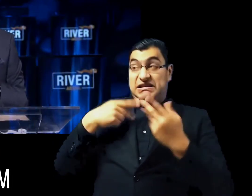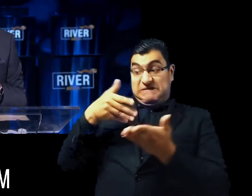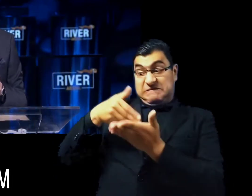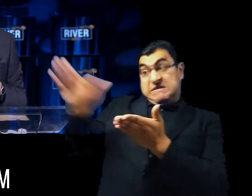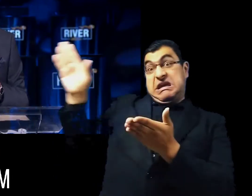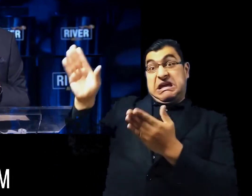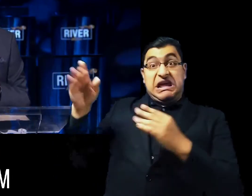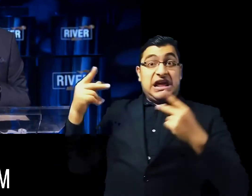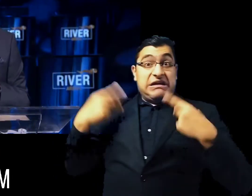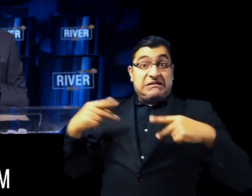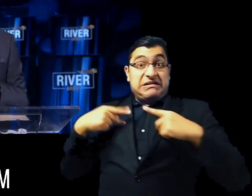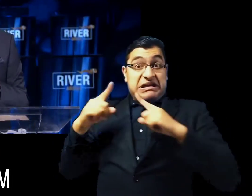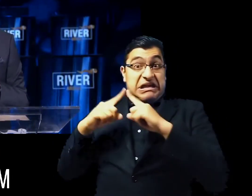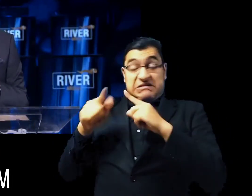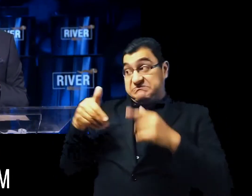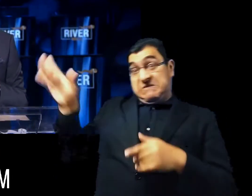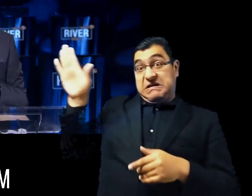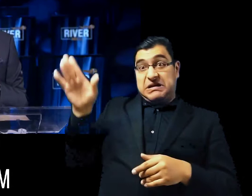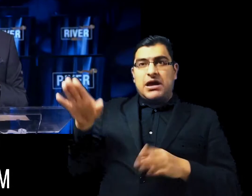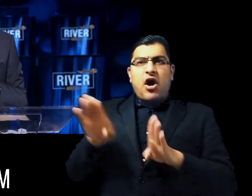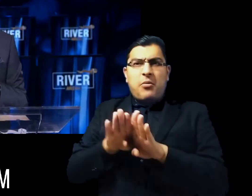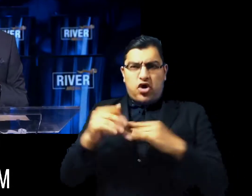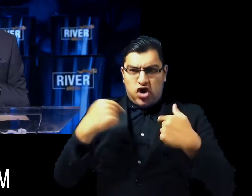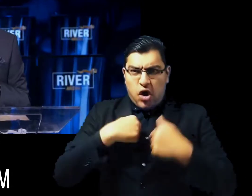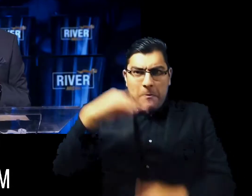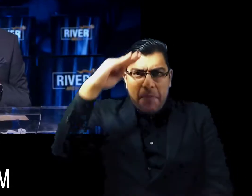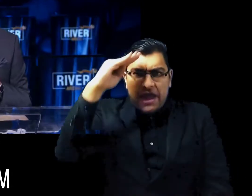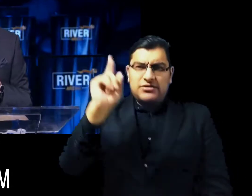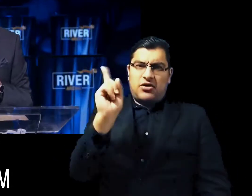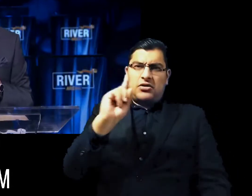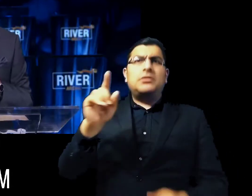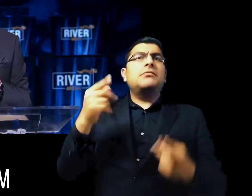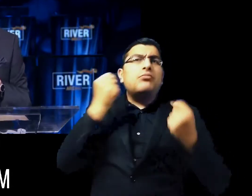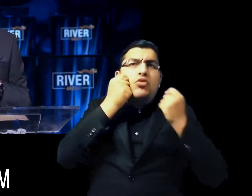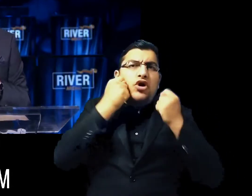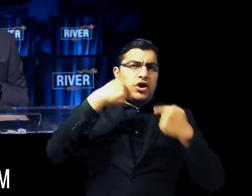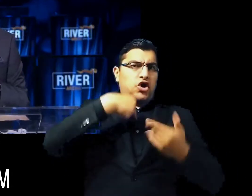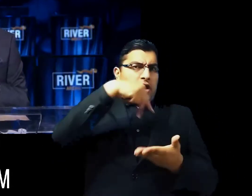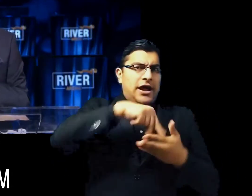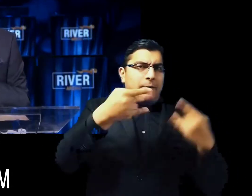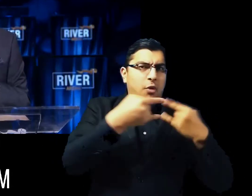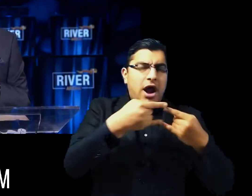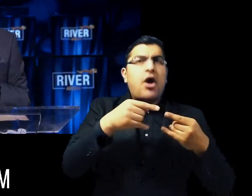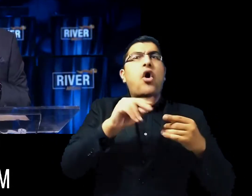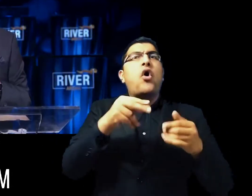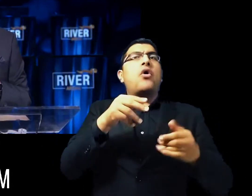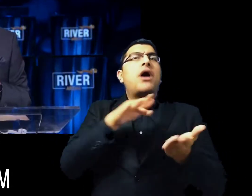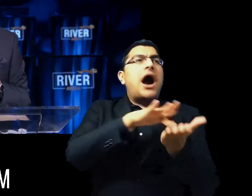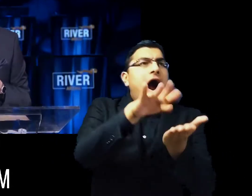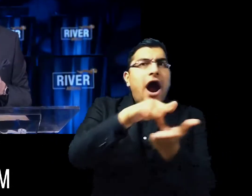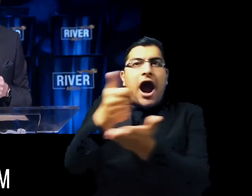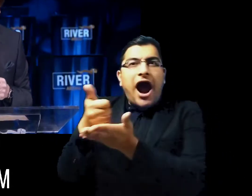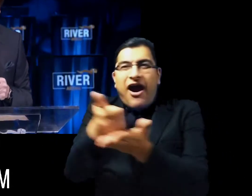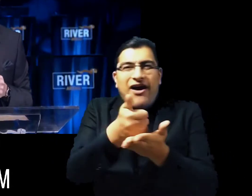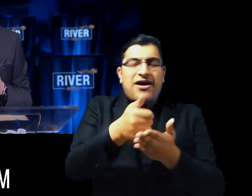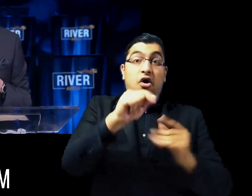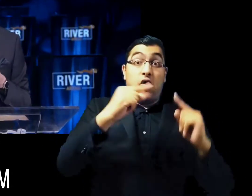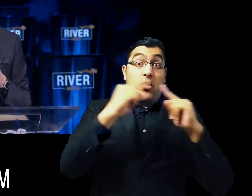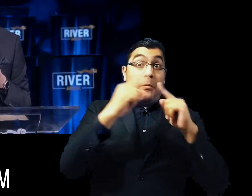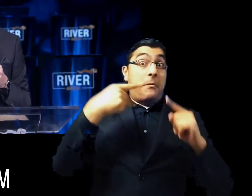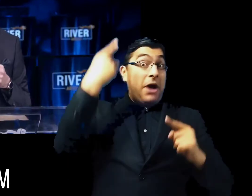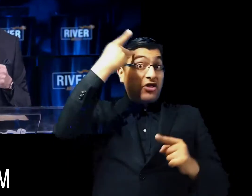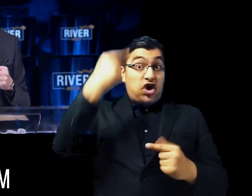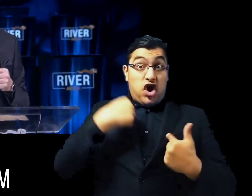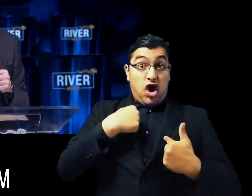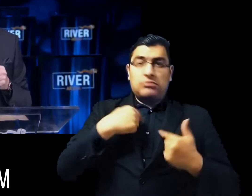la iglesia si eso respecta a mí, ya sea que sea un portero, un ujier o en este caso el pastor, por su aspecto físico